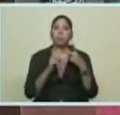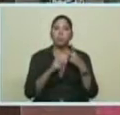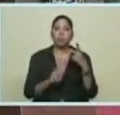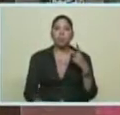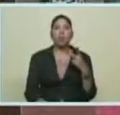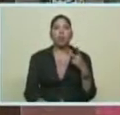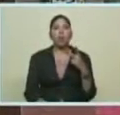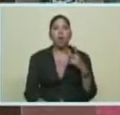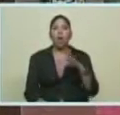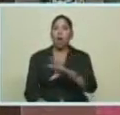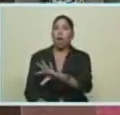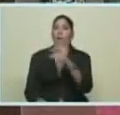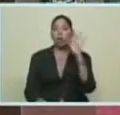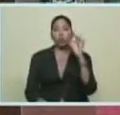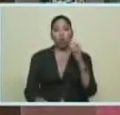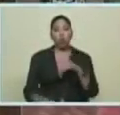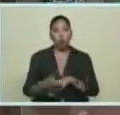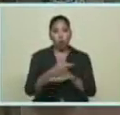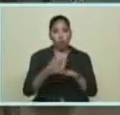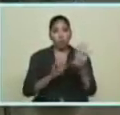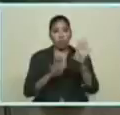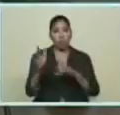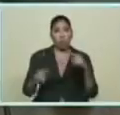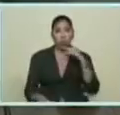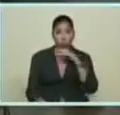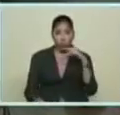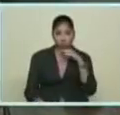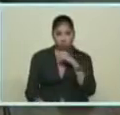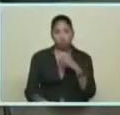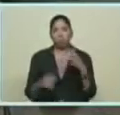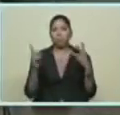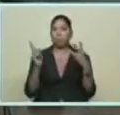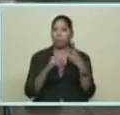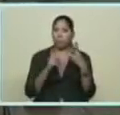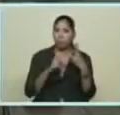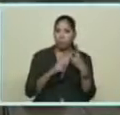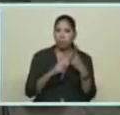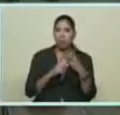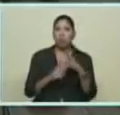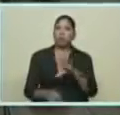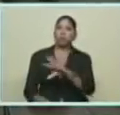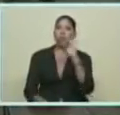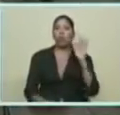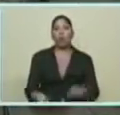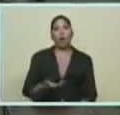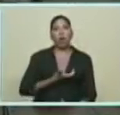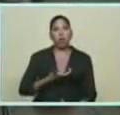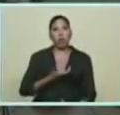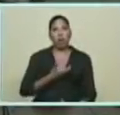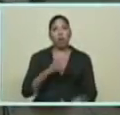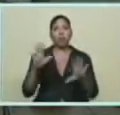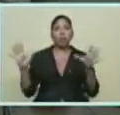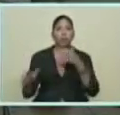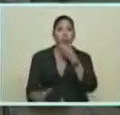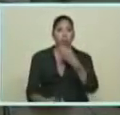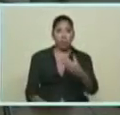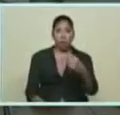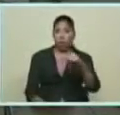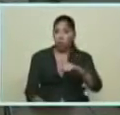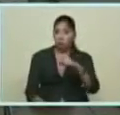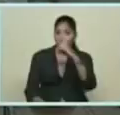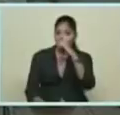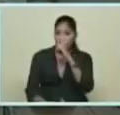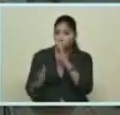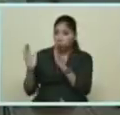de gobernadores y gobernadoras, 15 de octubre, y la elección de alcaldes y alcaldesas el 10 de diciembre de este año.